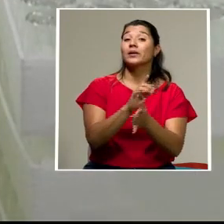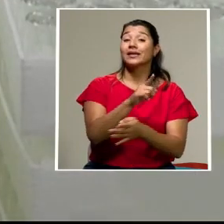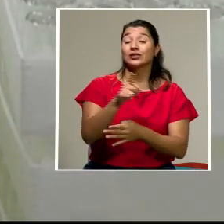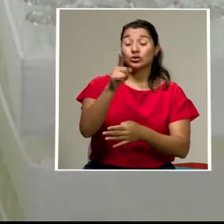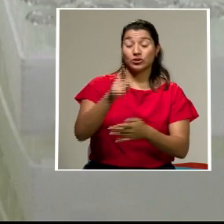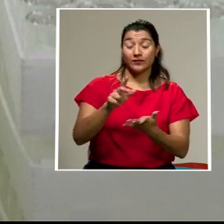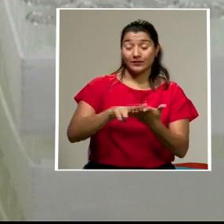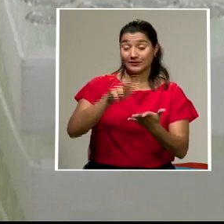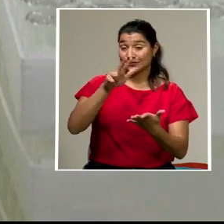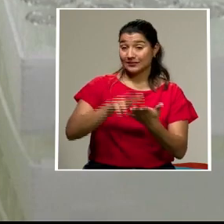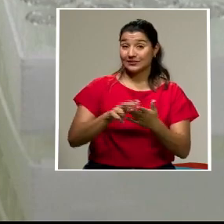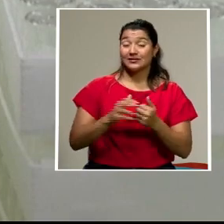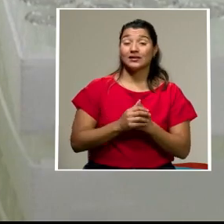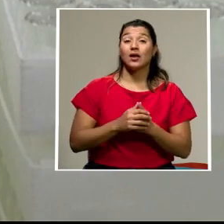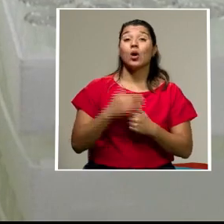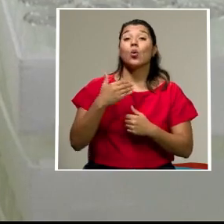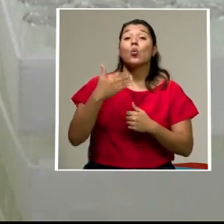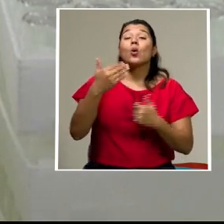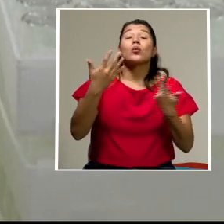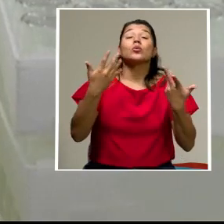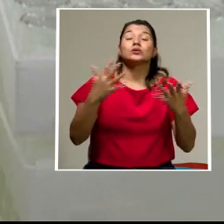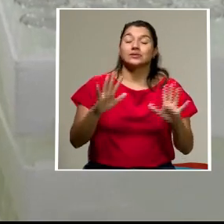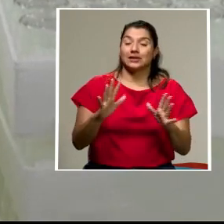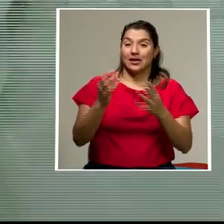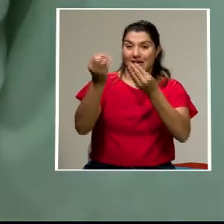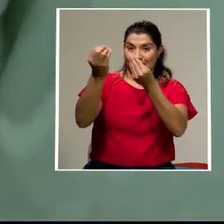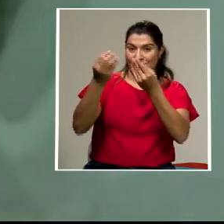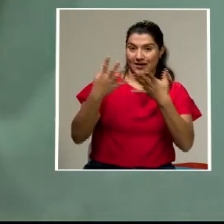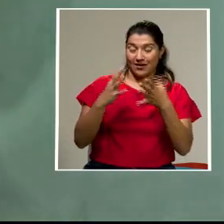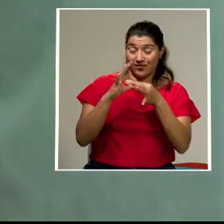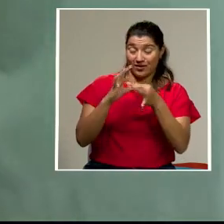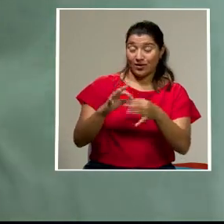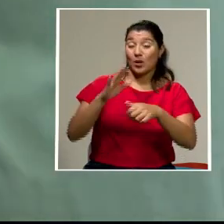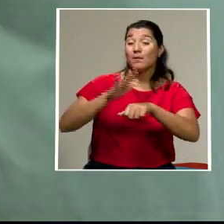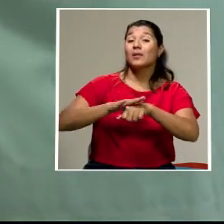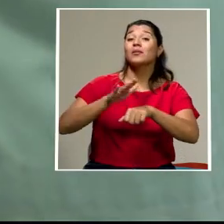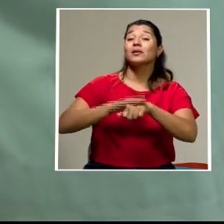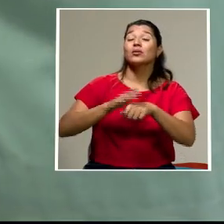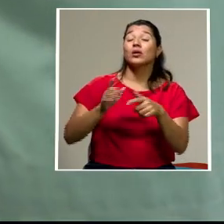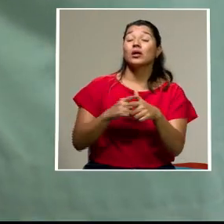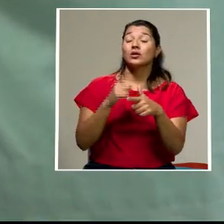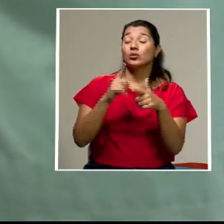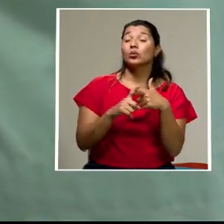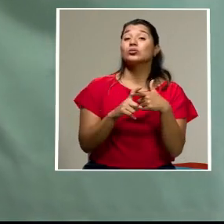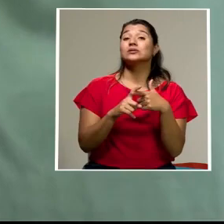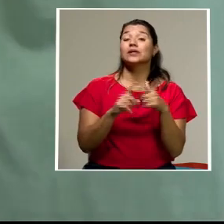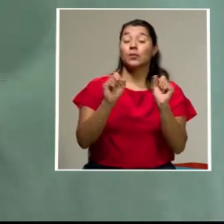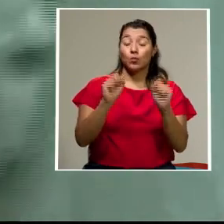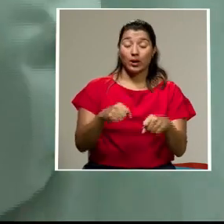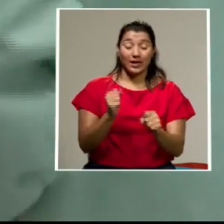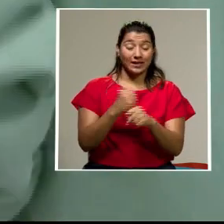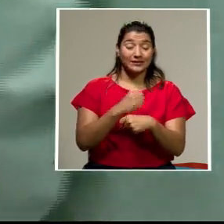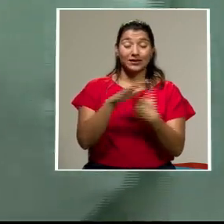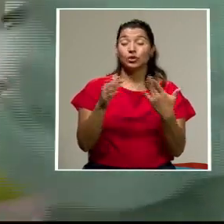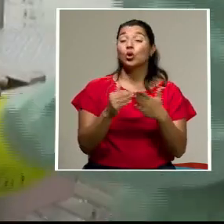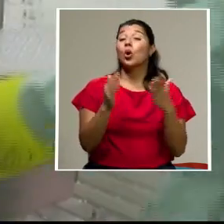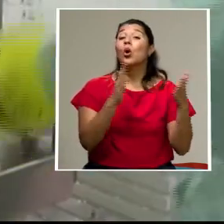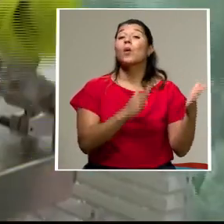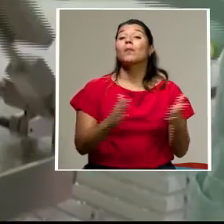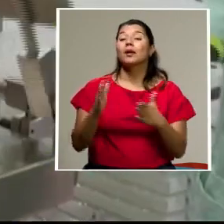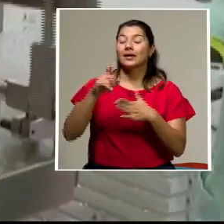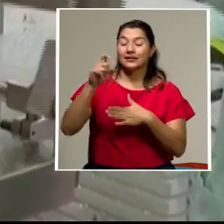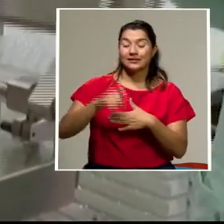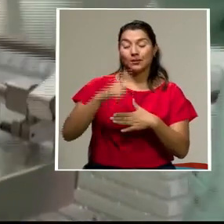avalarlo. Finalmente, una vez que se reciba la comunicación de ese aval, se procederá a implementar la logística necesaria para distribuir